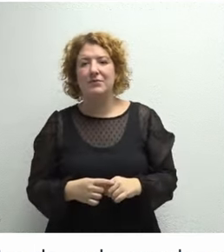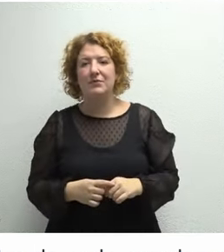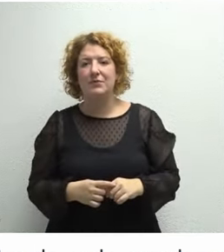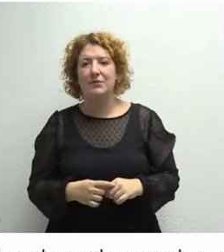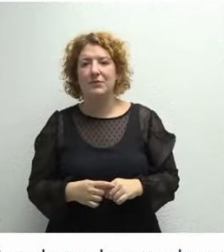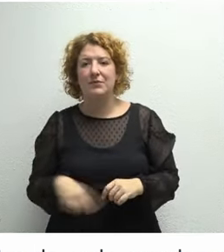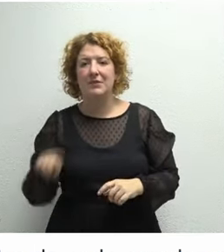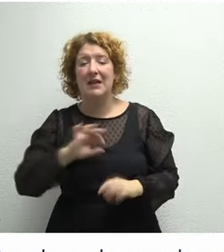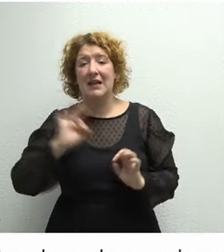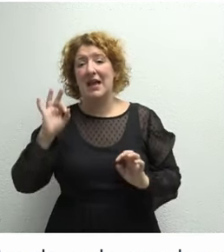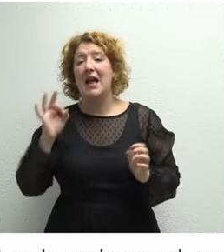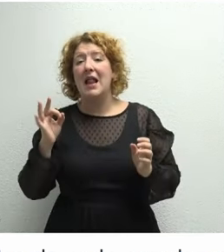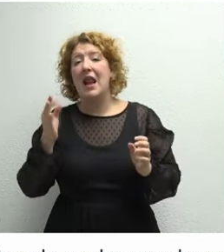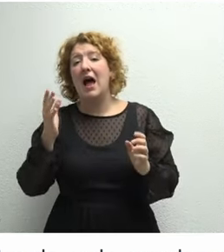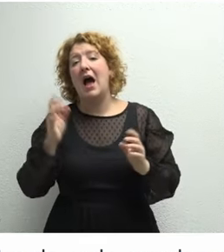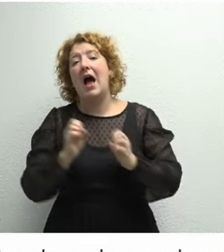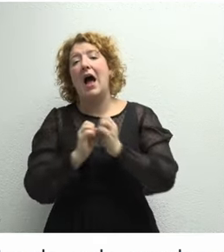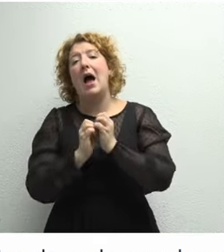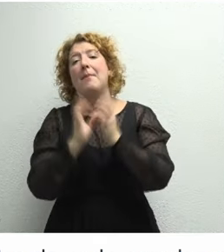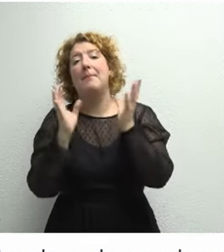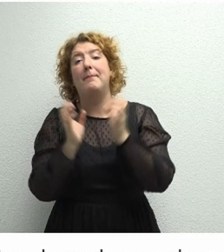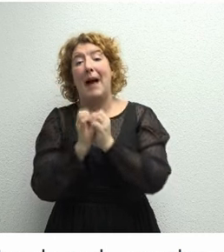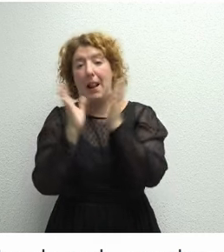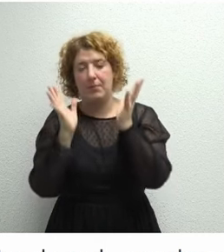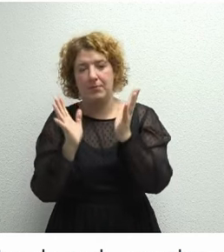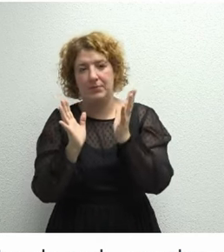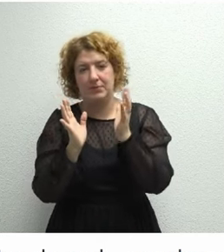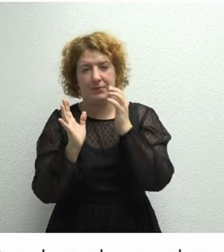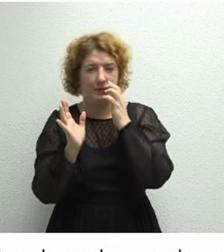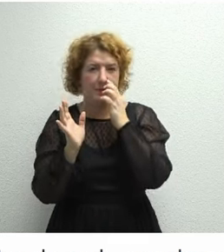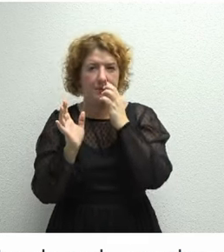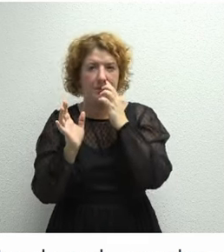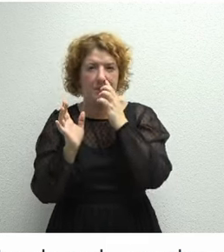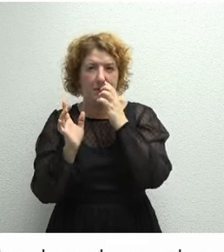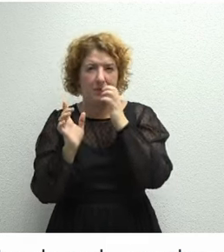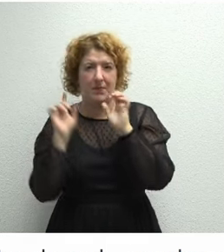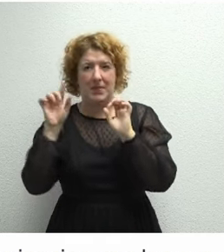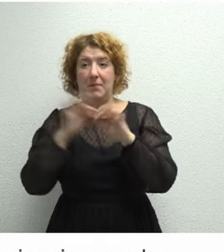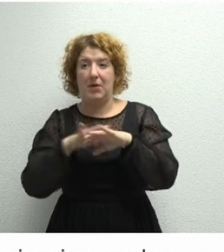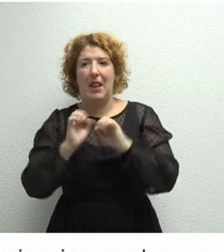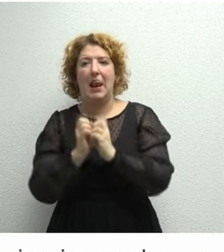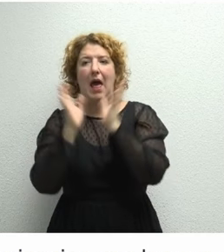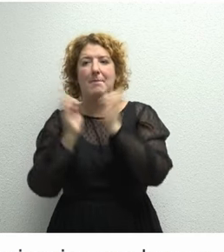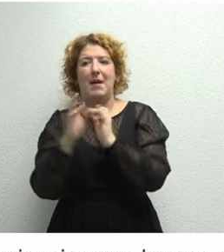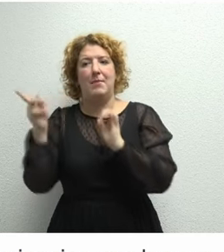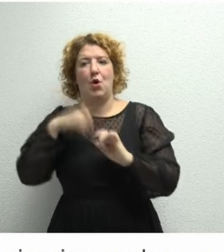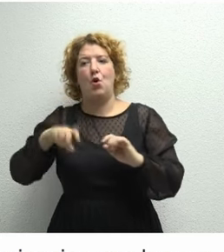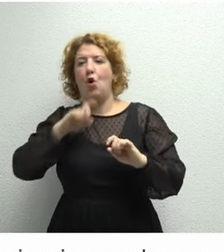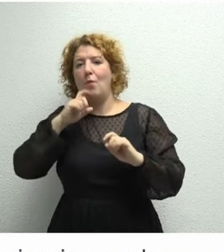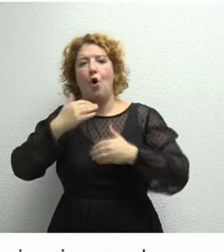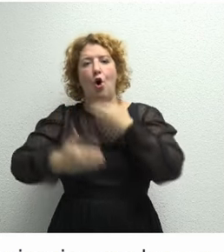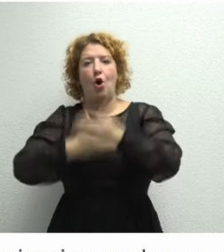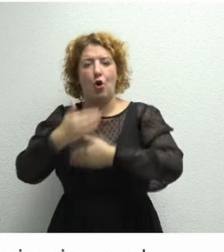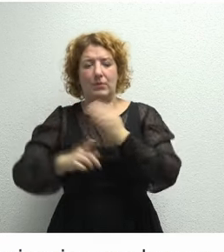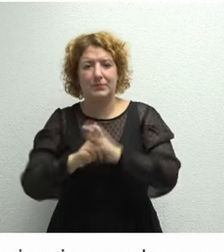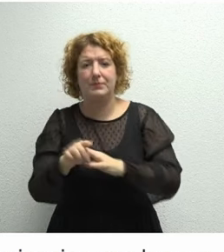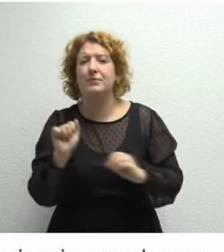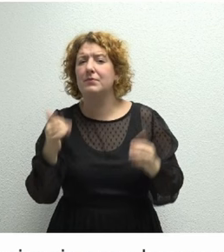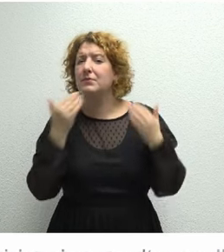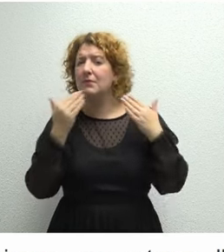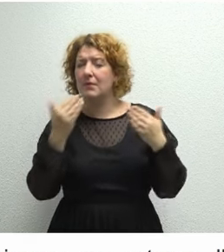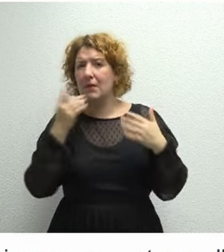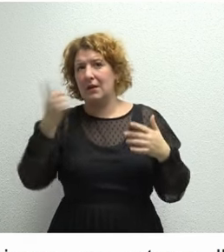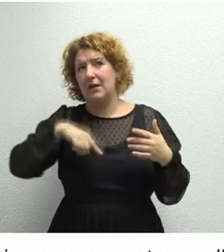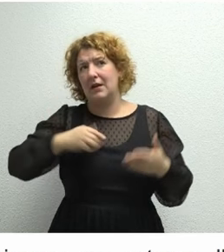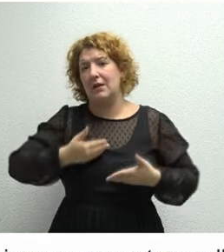cabo allí en la palma eh para nosotros es tengo que agradecer que nos